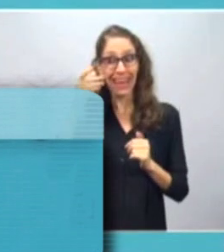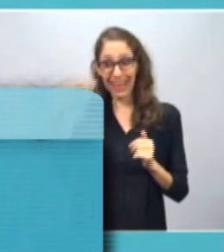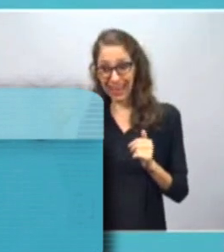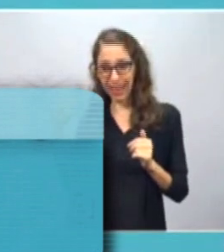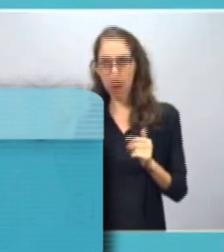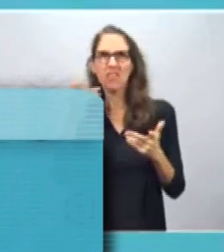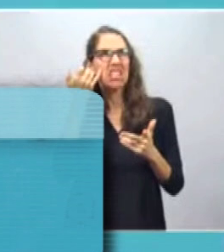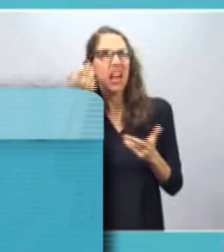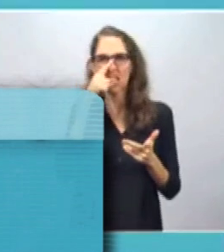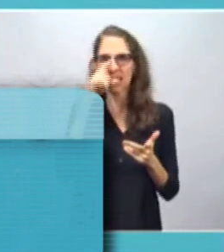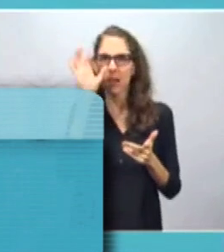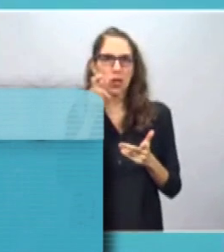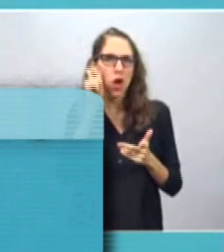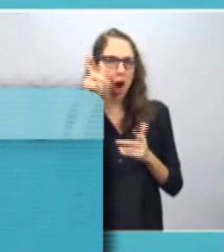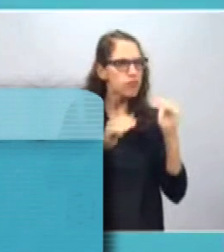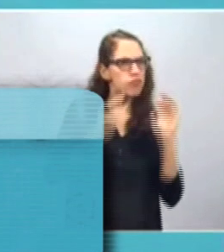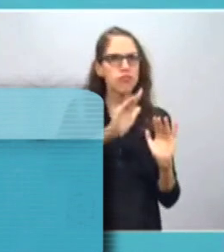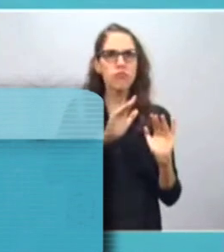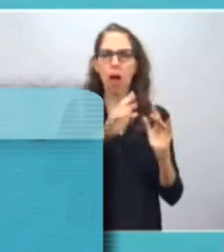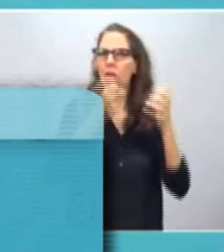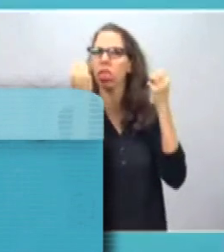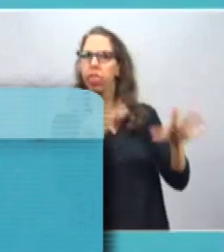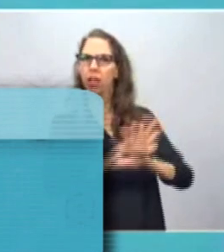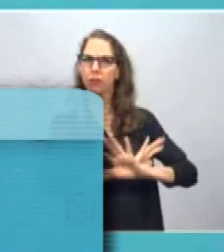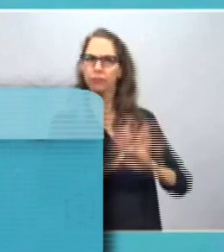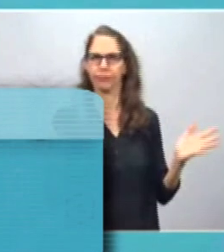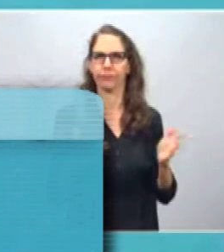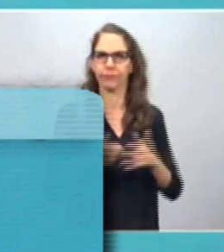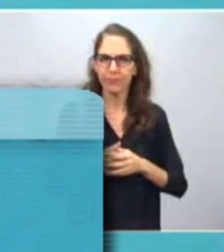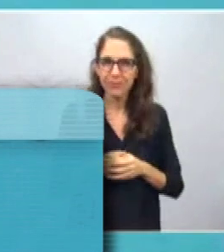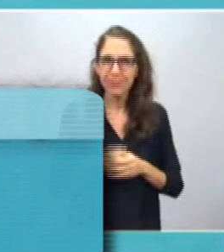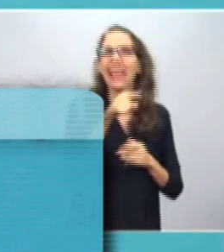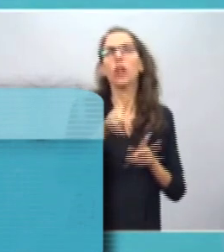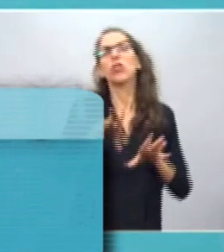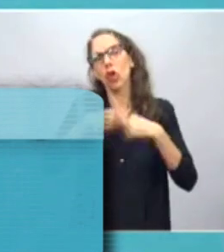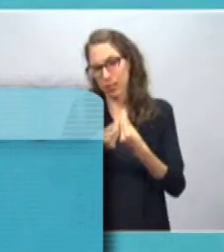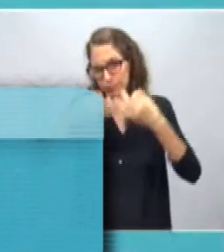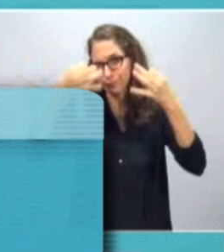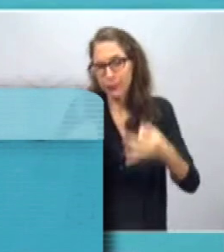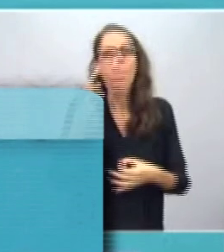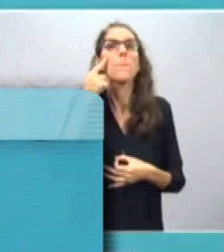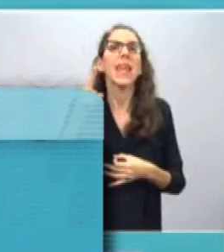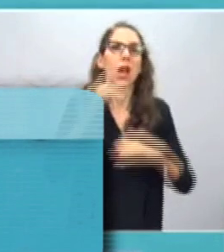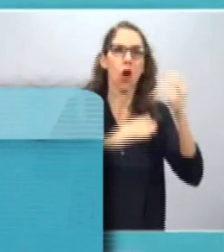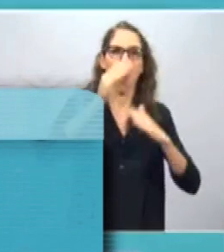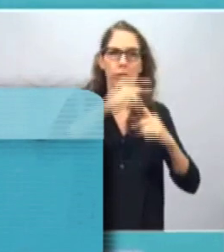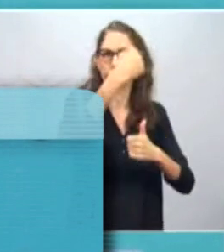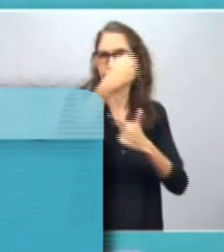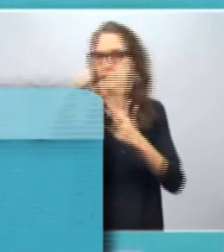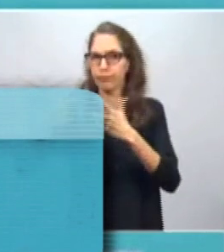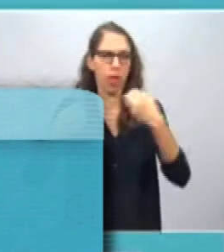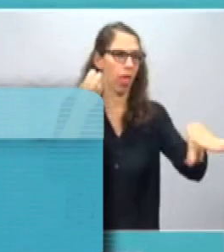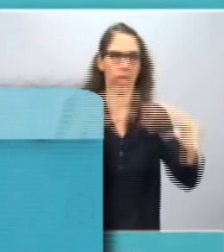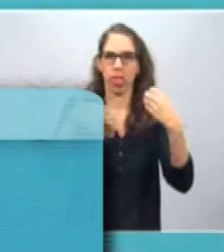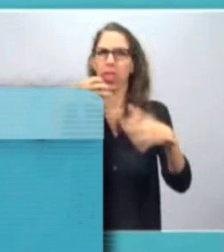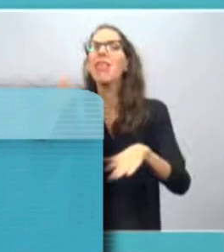se dejaron totalmente abandonadas. Todo esto en el marco de unas 1.000 obras que ha dejado abandonadas el Gobierno Nacional, a